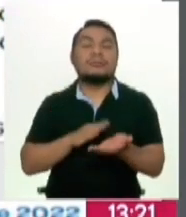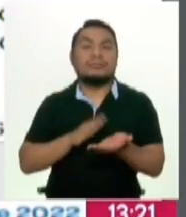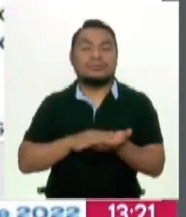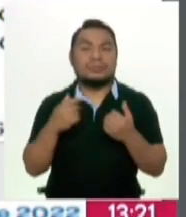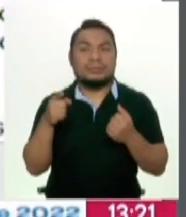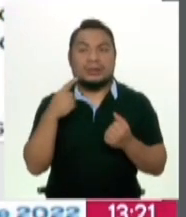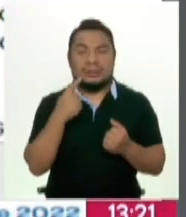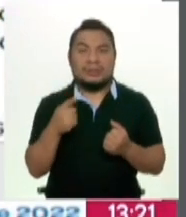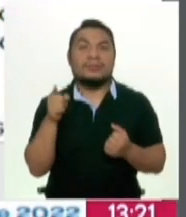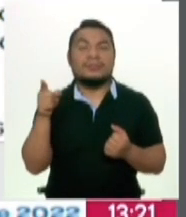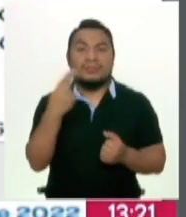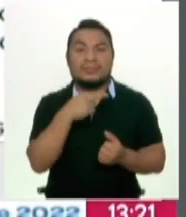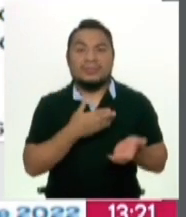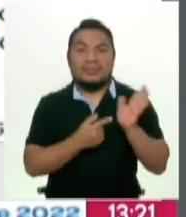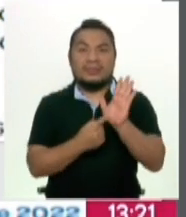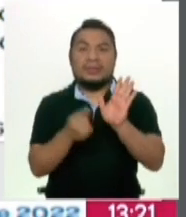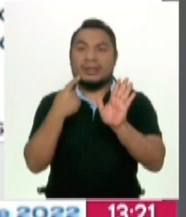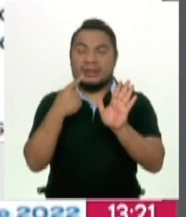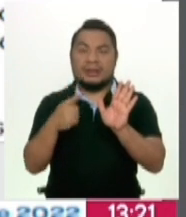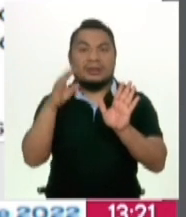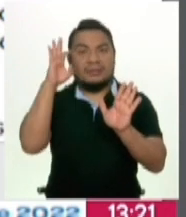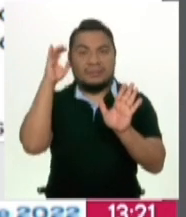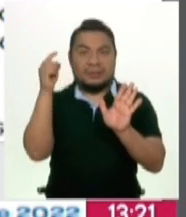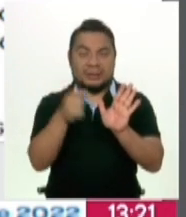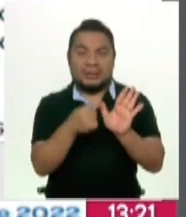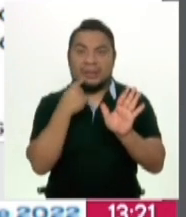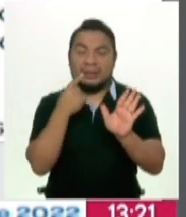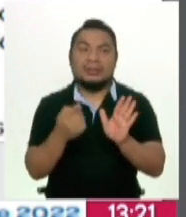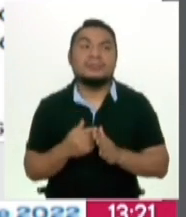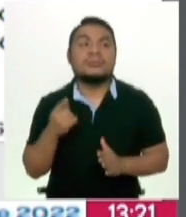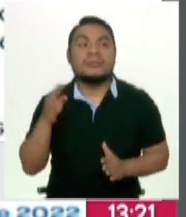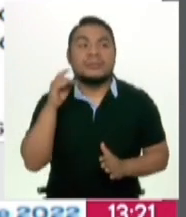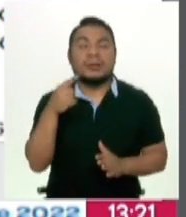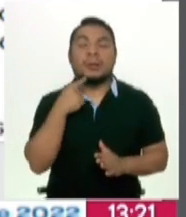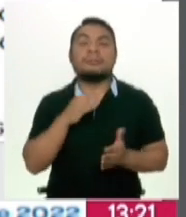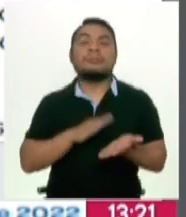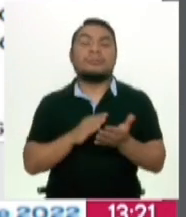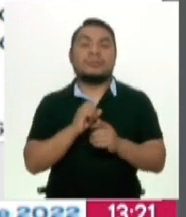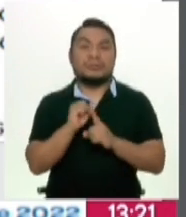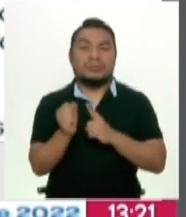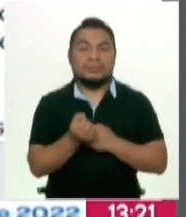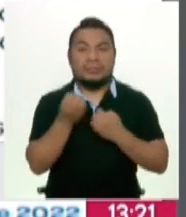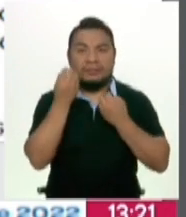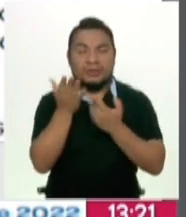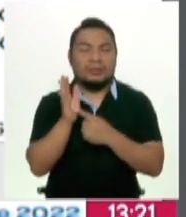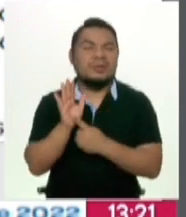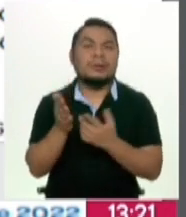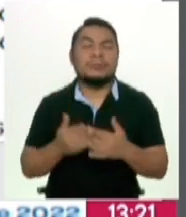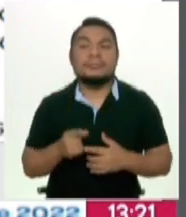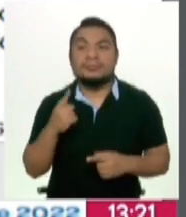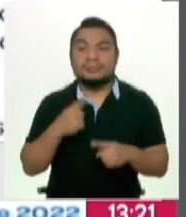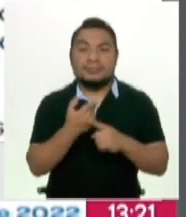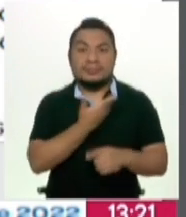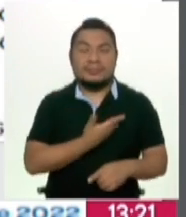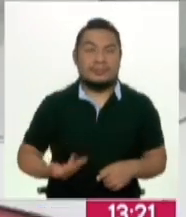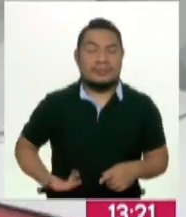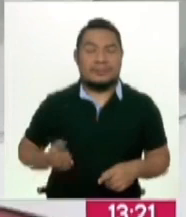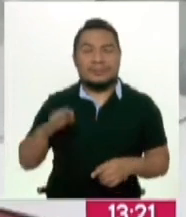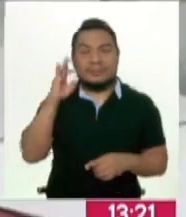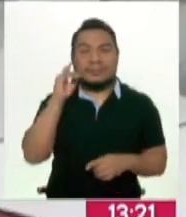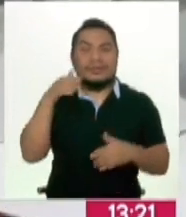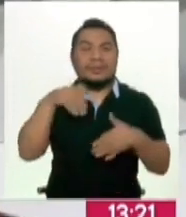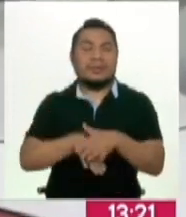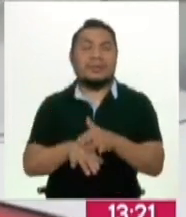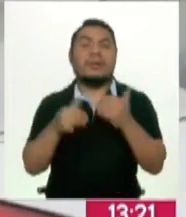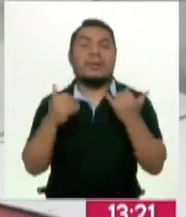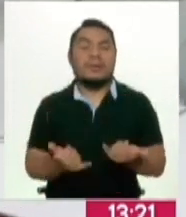información. Dice, con relación a la atención del paciente Alberto Fujimori, el Seguro Social, Salud informa lo siguiente, el expresidente de la República ingresó